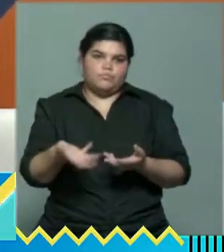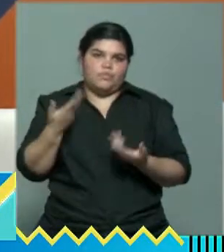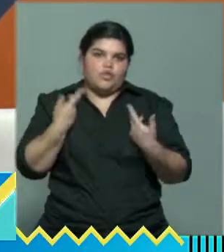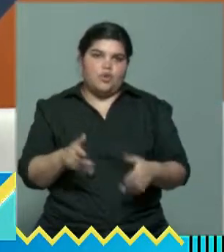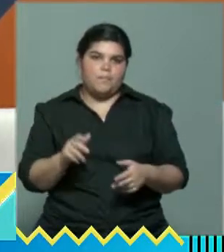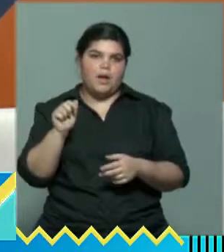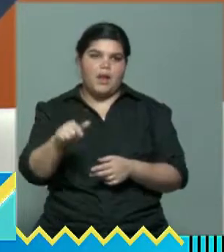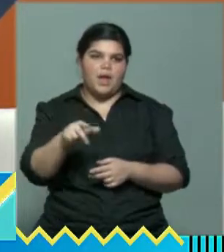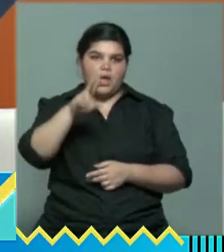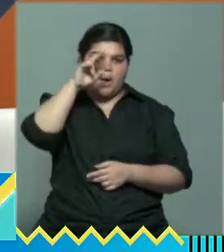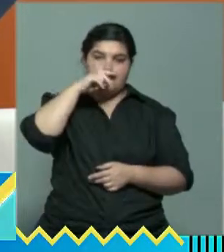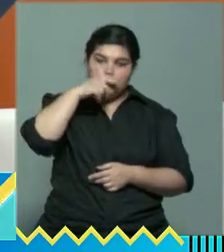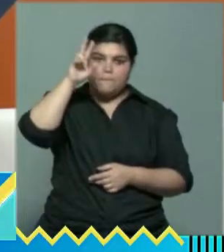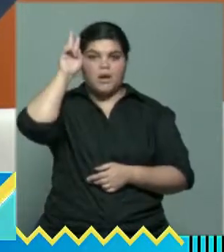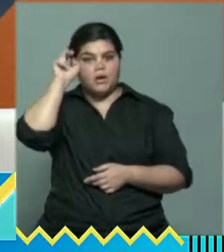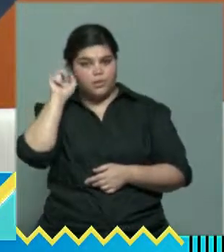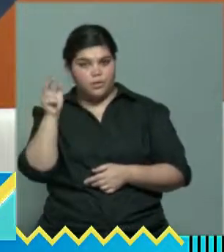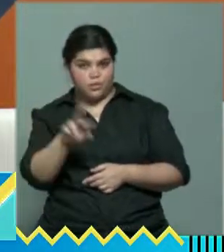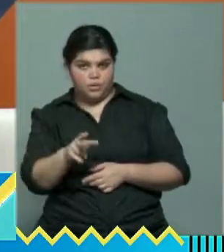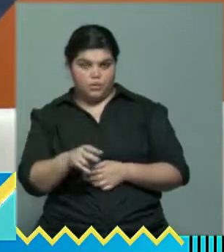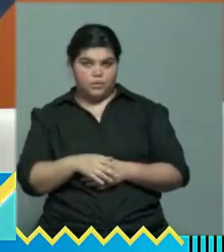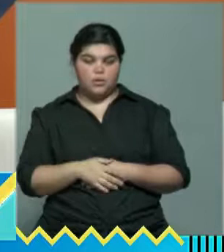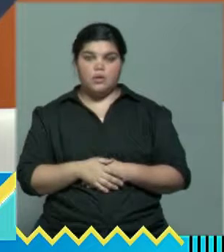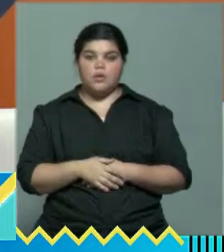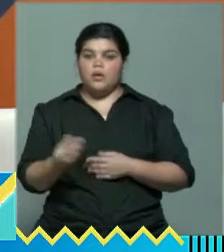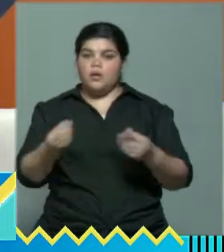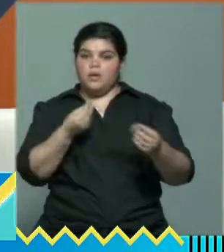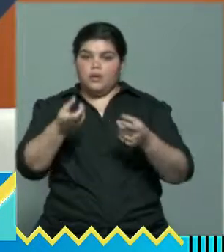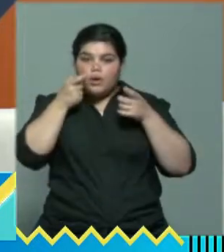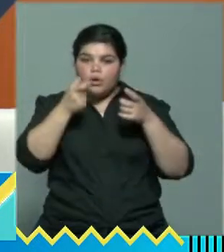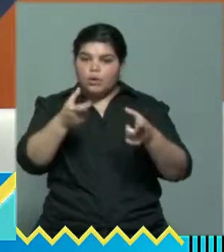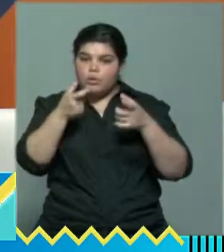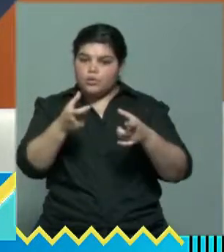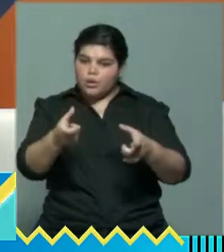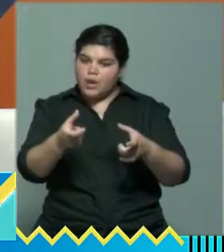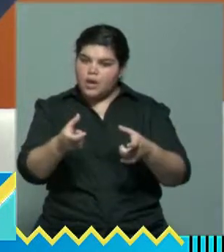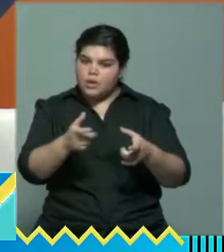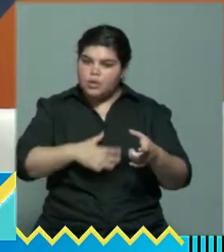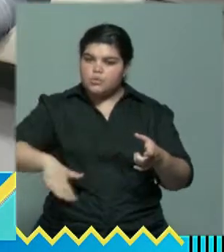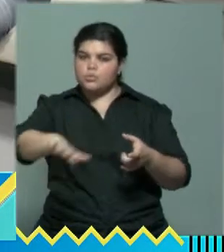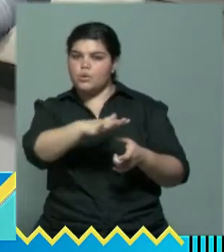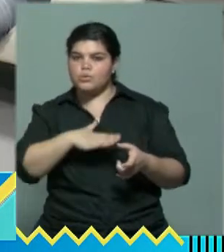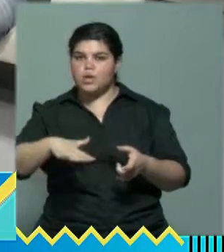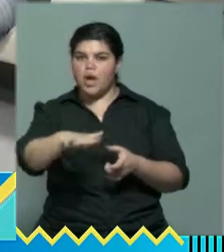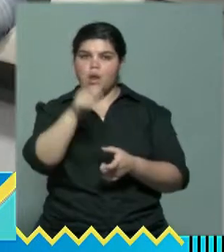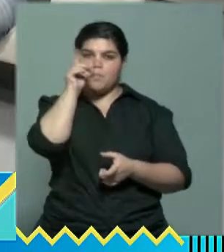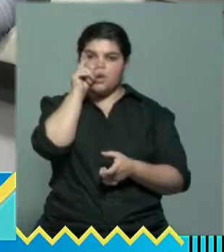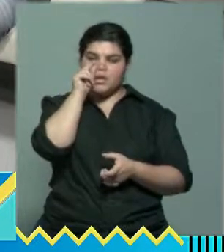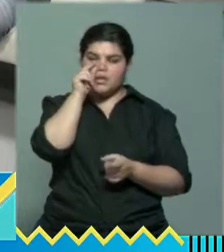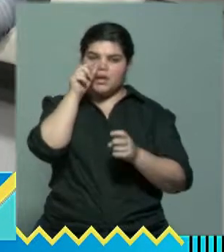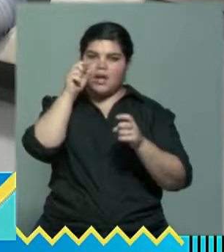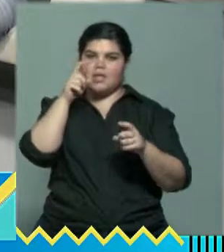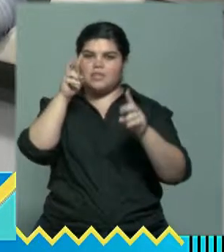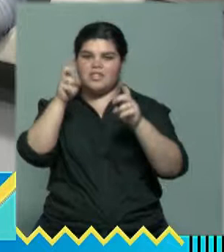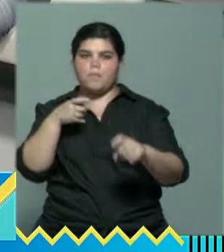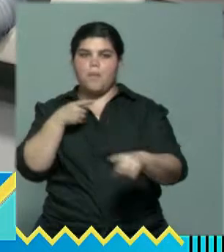y el gobernador Cornejo, a regular toda la participación social o política y niveles de protesta que se están